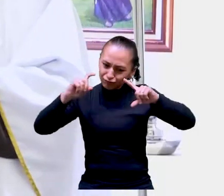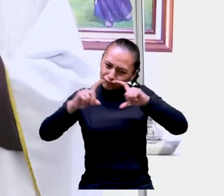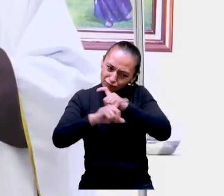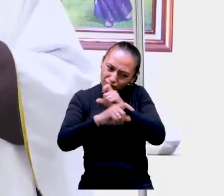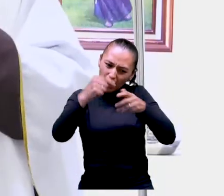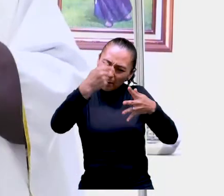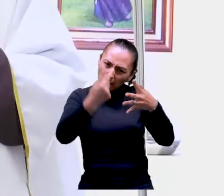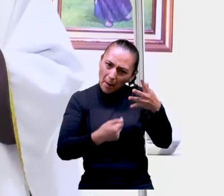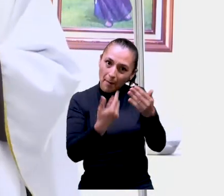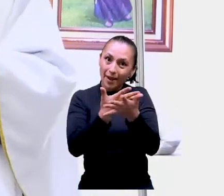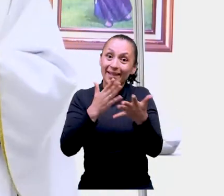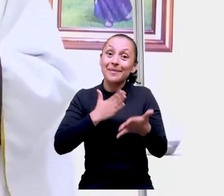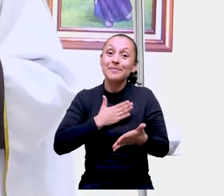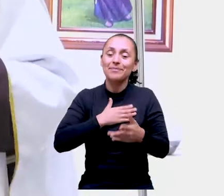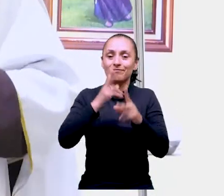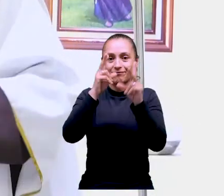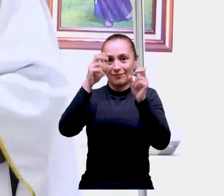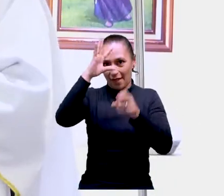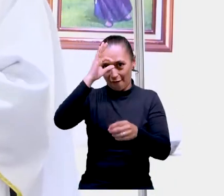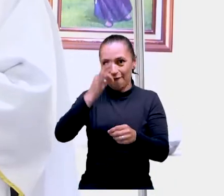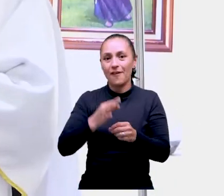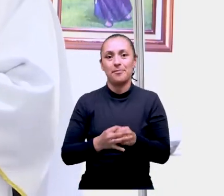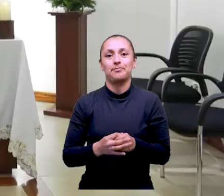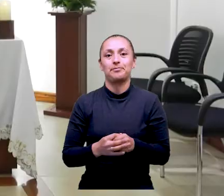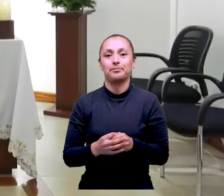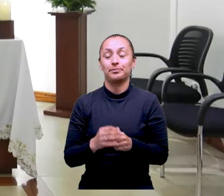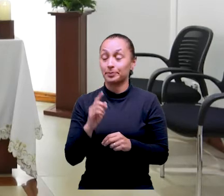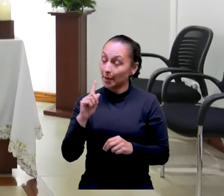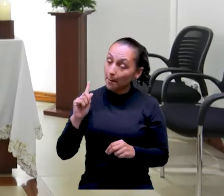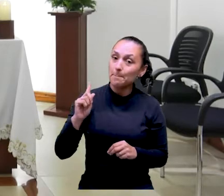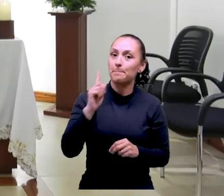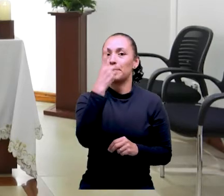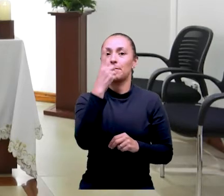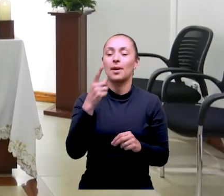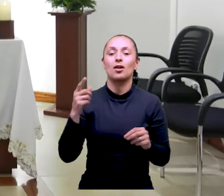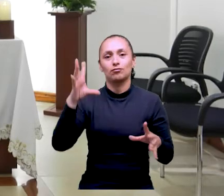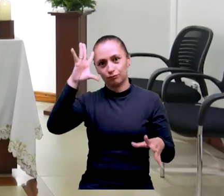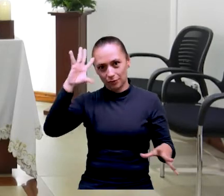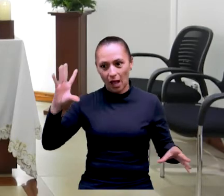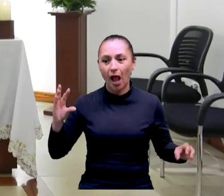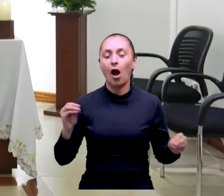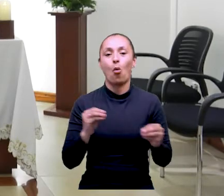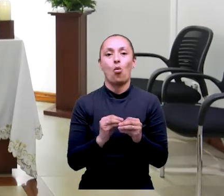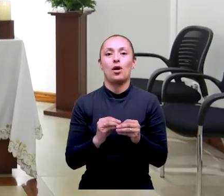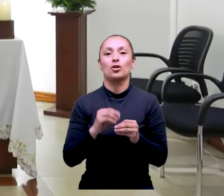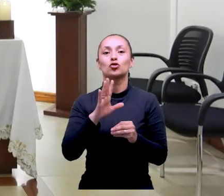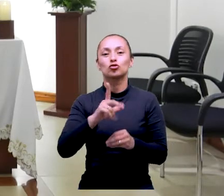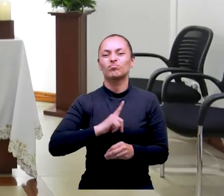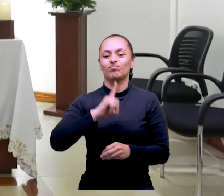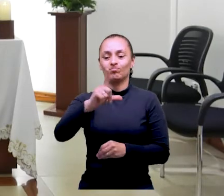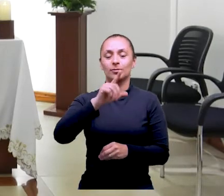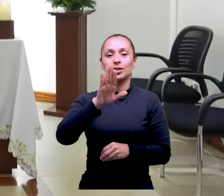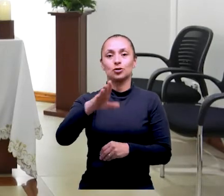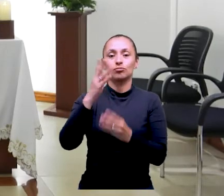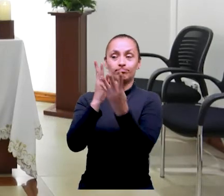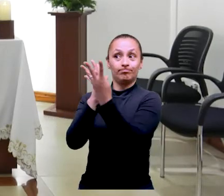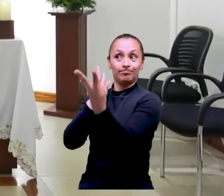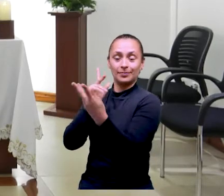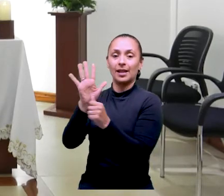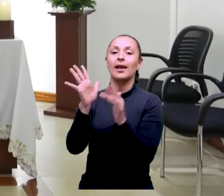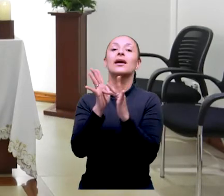iglesia para reflexionar en diferentes puntos de nuestra fe eso fue el primer concilio de nuestra iglesia